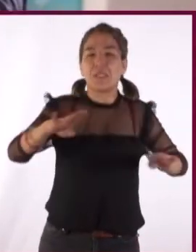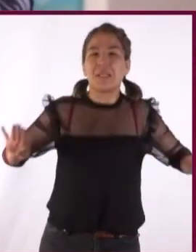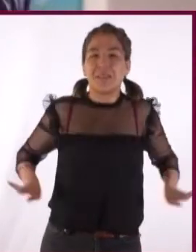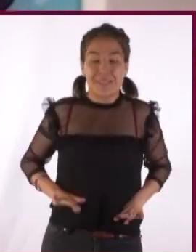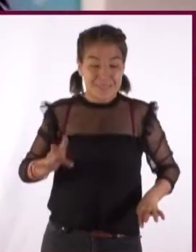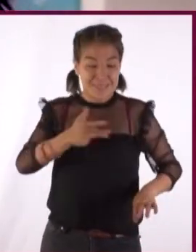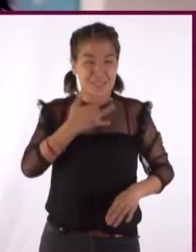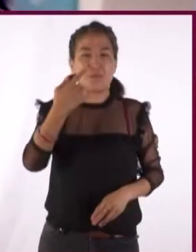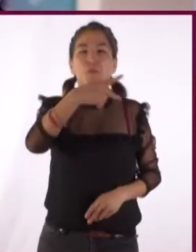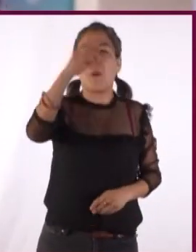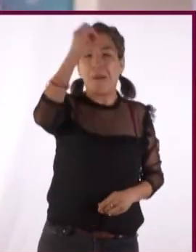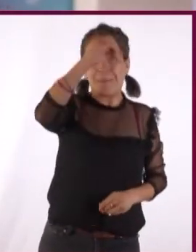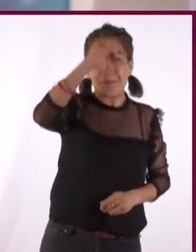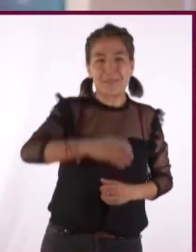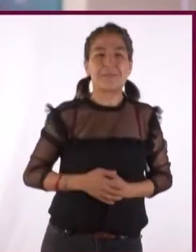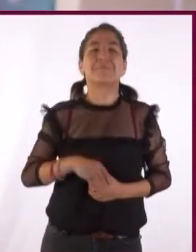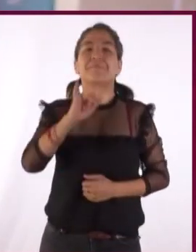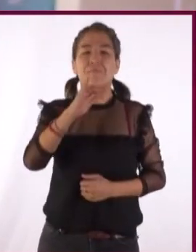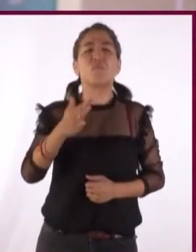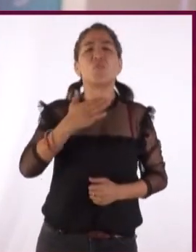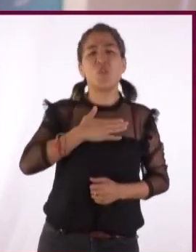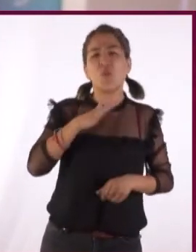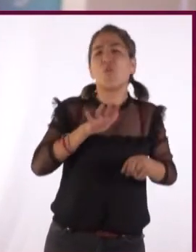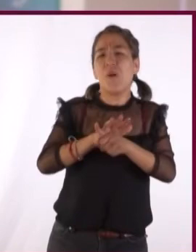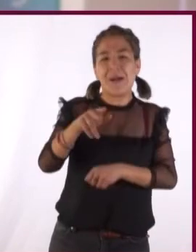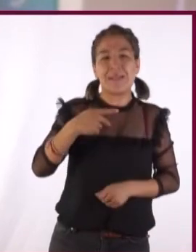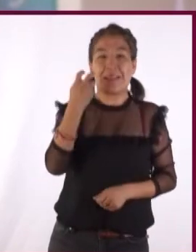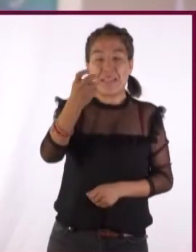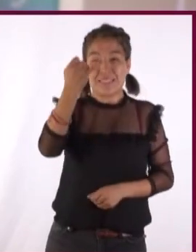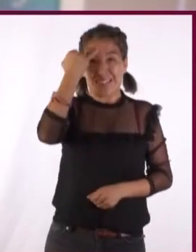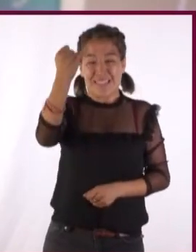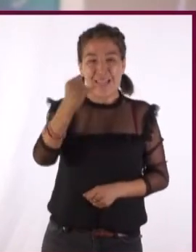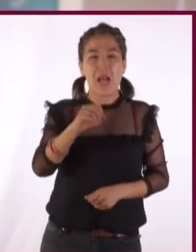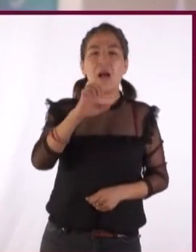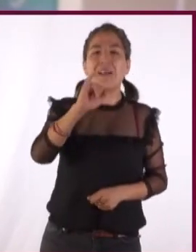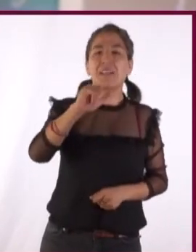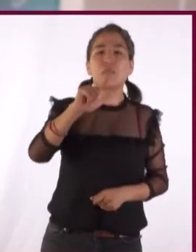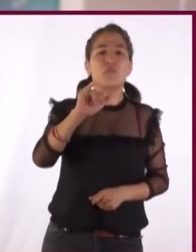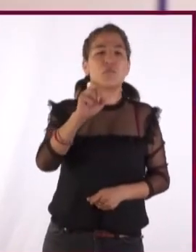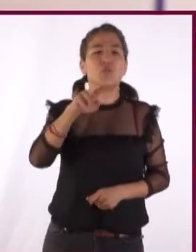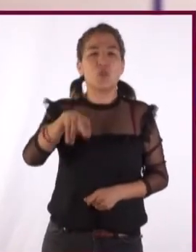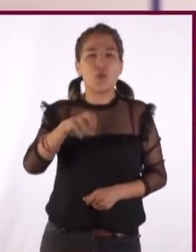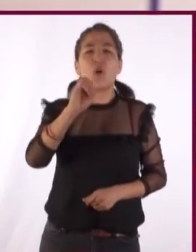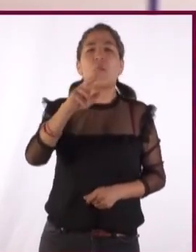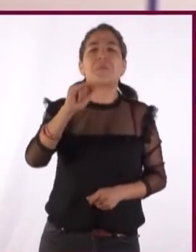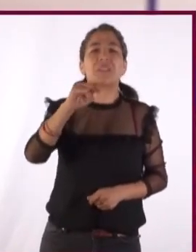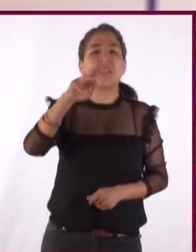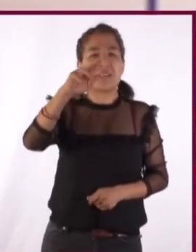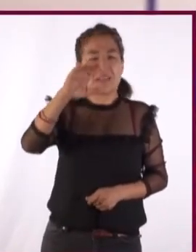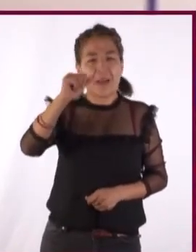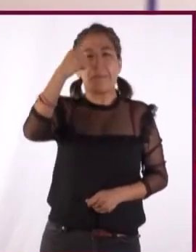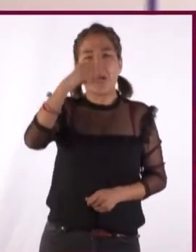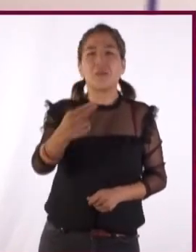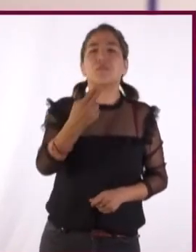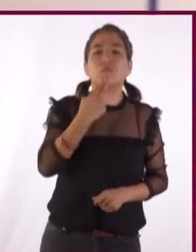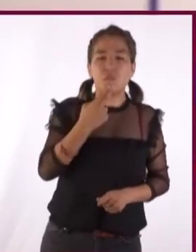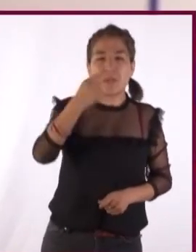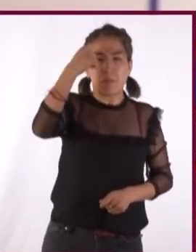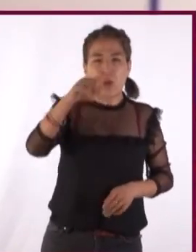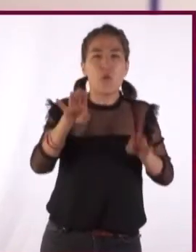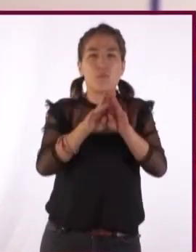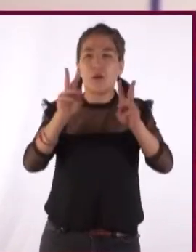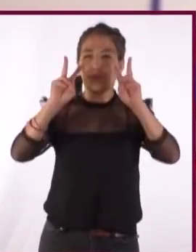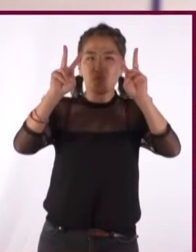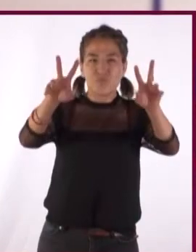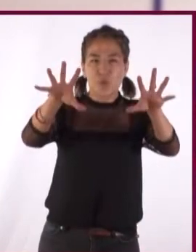particular y subjetivo punto de vista. Sí, y yo rescato la idea de que las ilusiones ópticas son útiles para comprender mejor las limitaciones